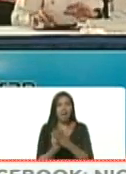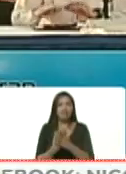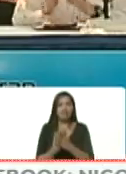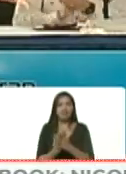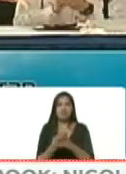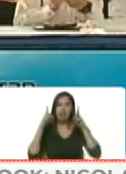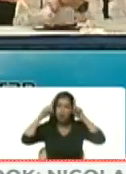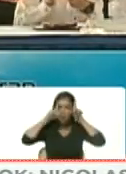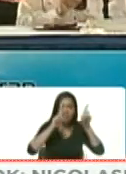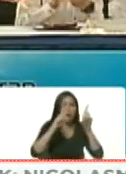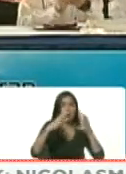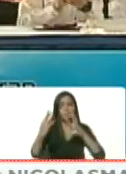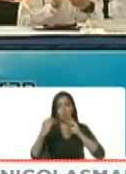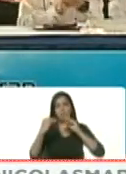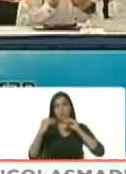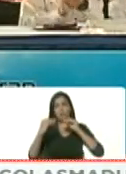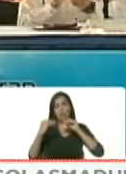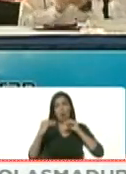diablo.